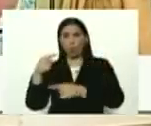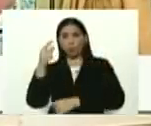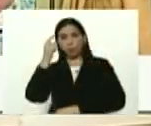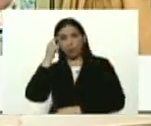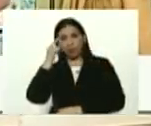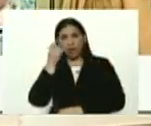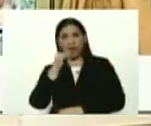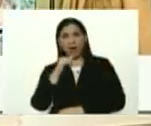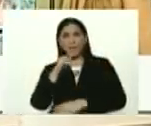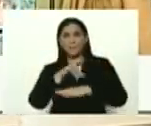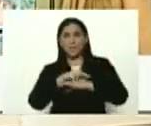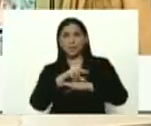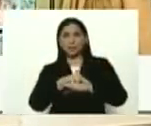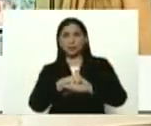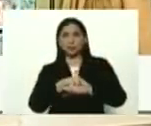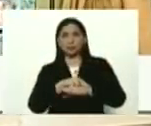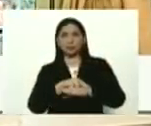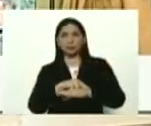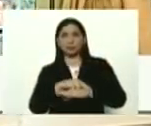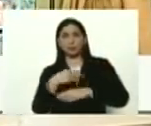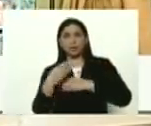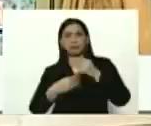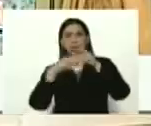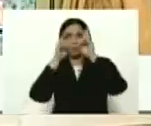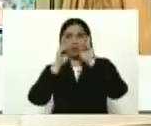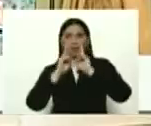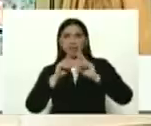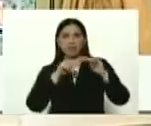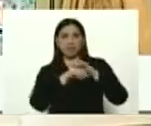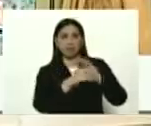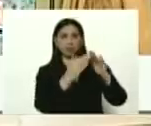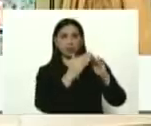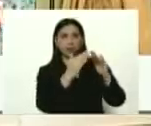médicos tirando una barrida en esa casa,